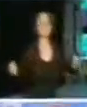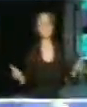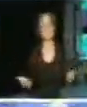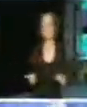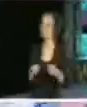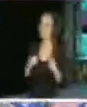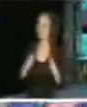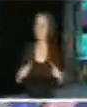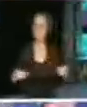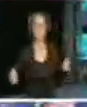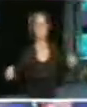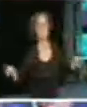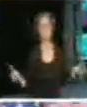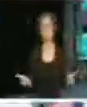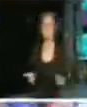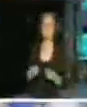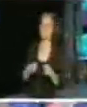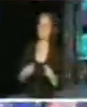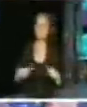Y llegaron